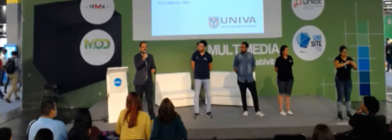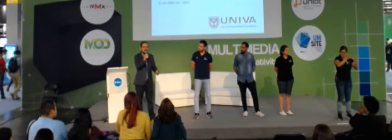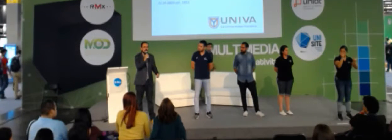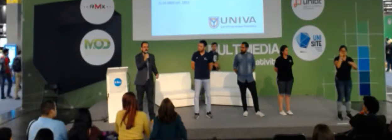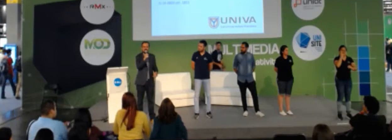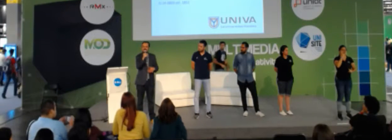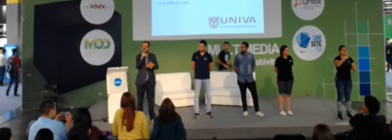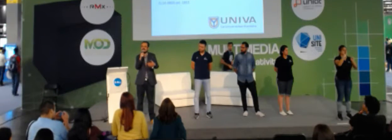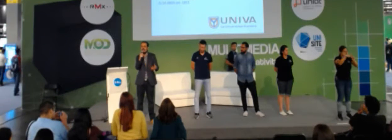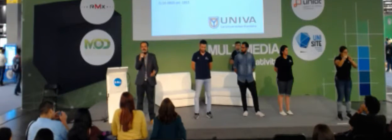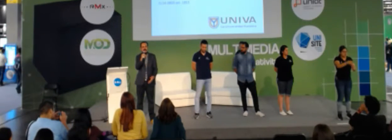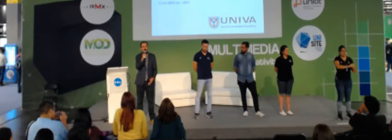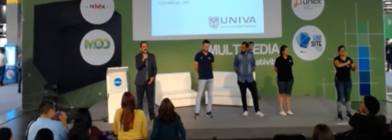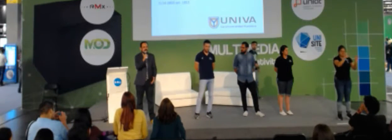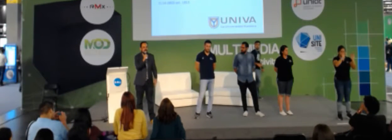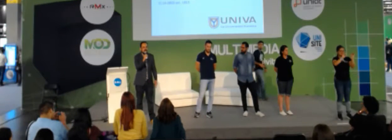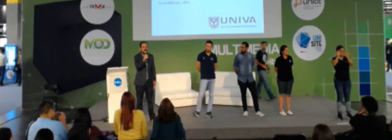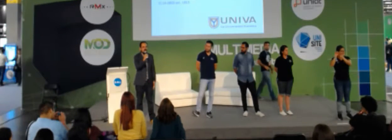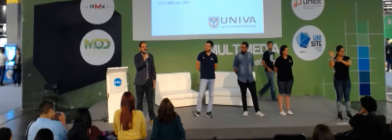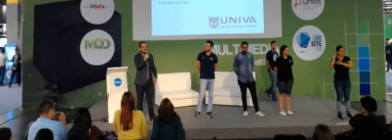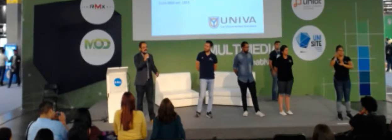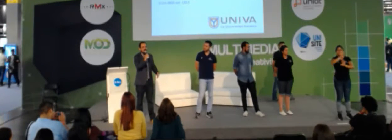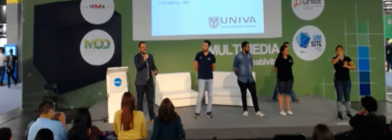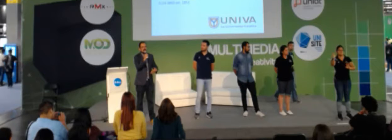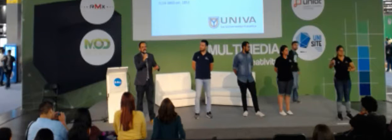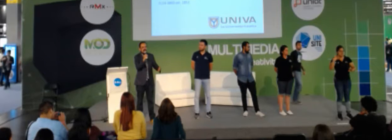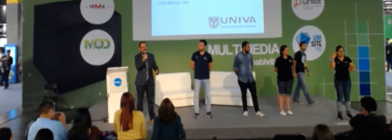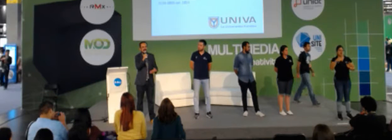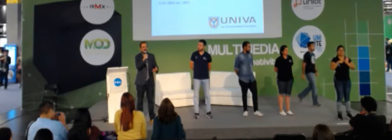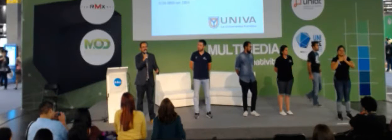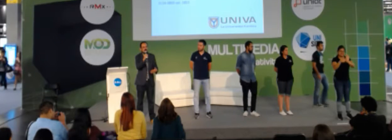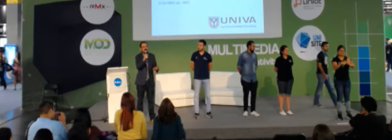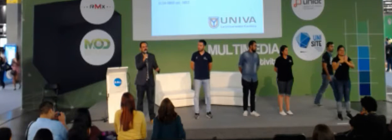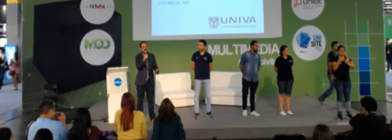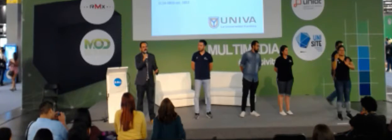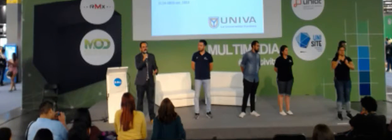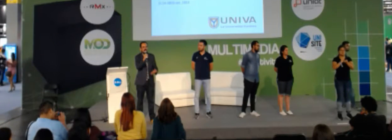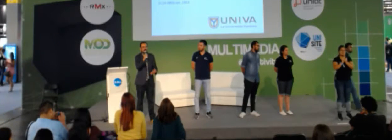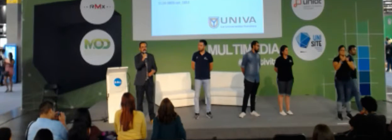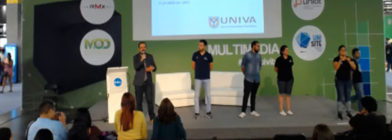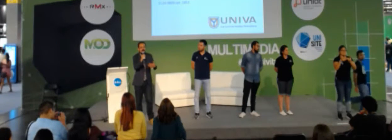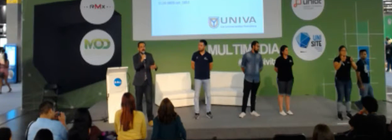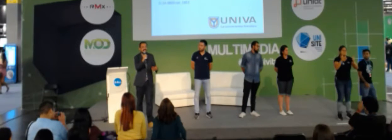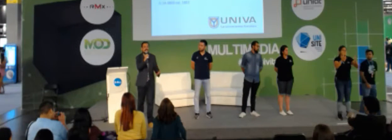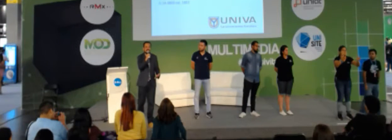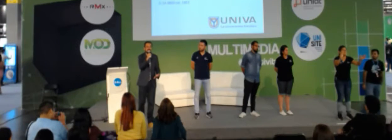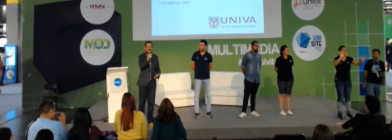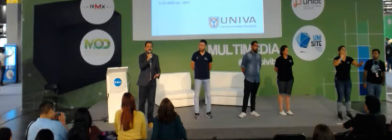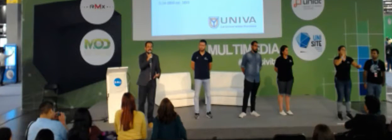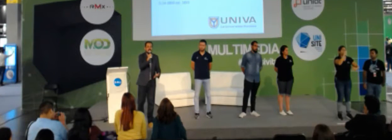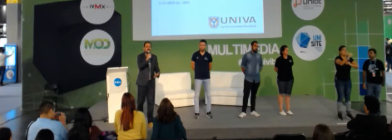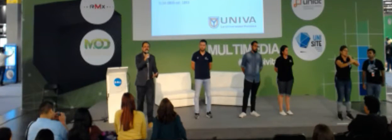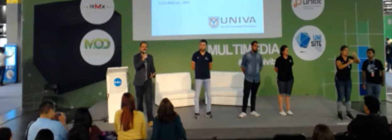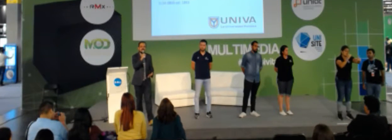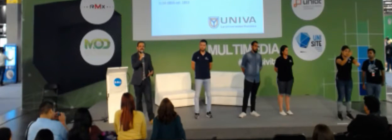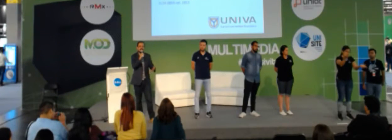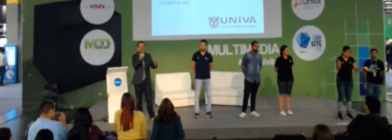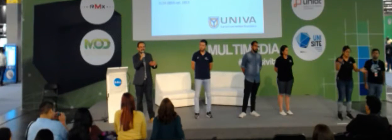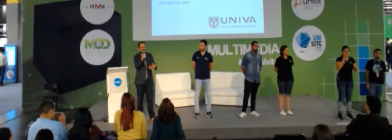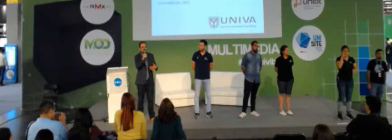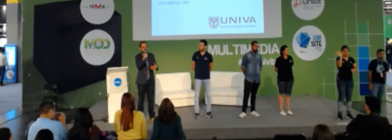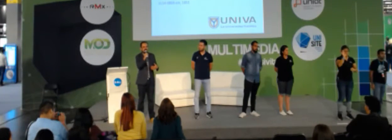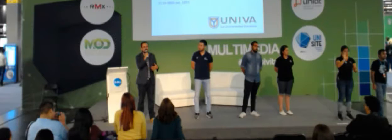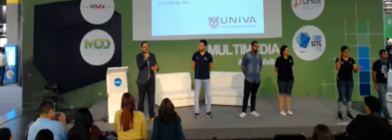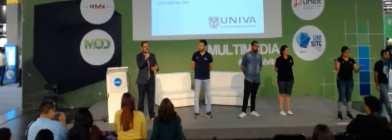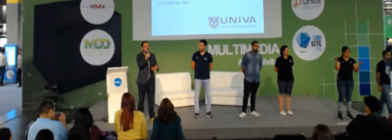sociales moverlos, asistir a cualquier foro, esa parte nos ha hecho abrir, nos ha hecho avanzar. Y si se cierran